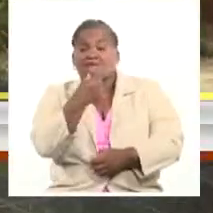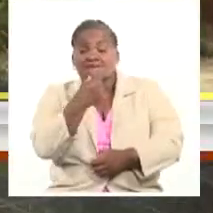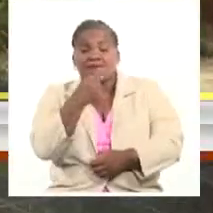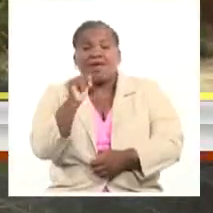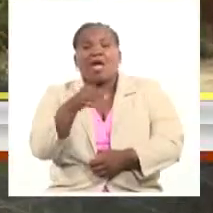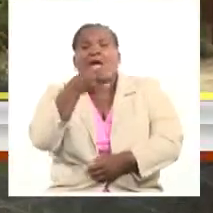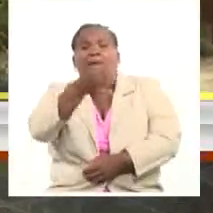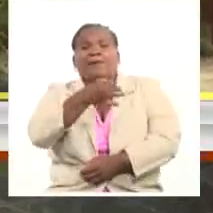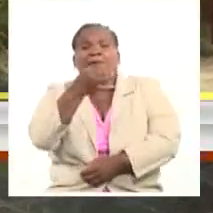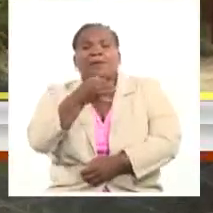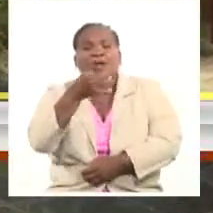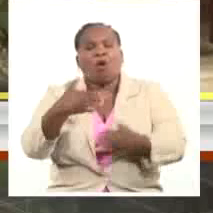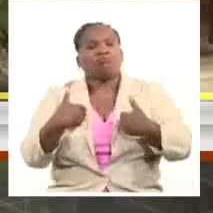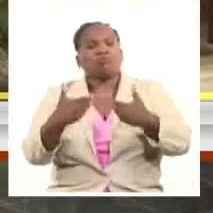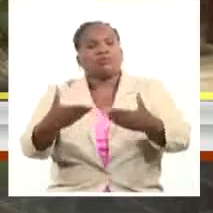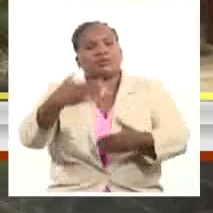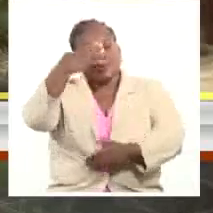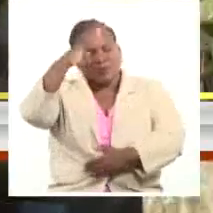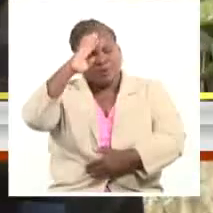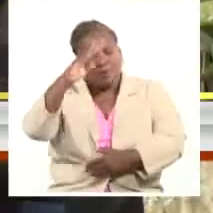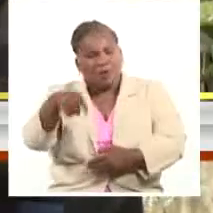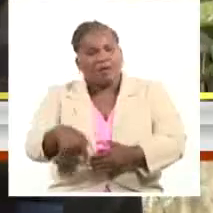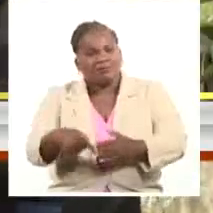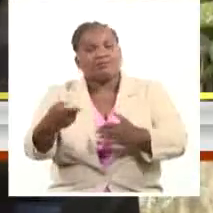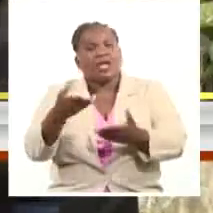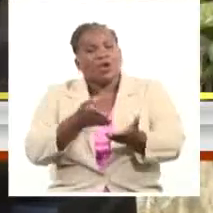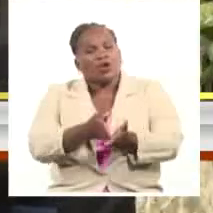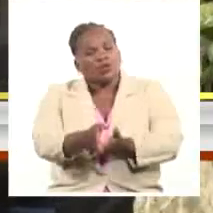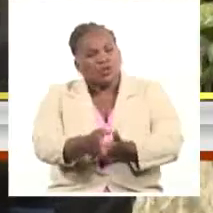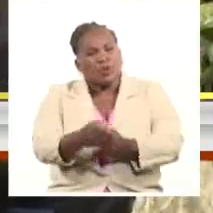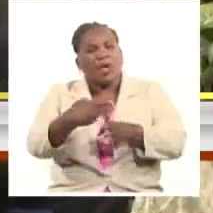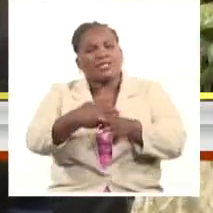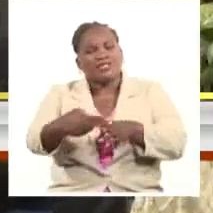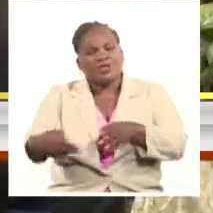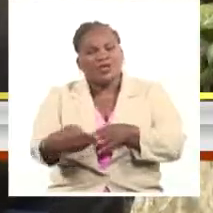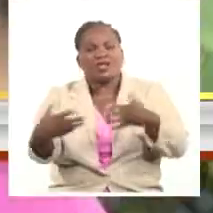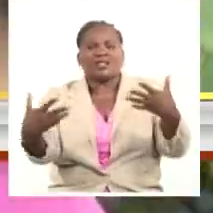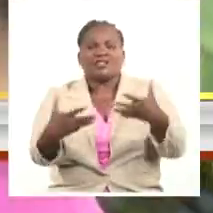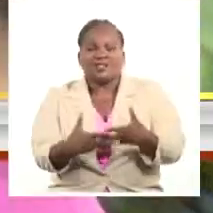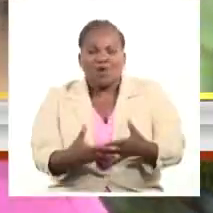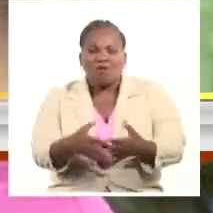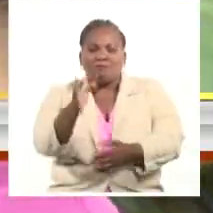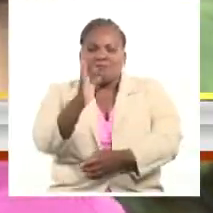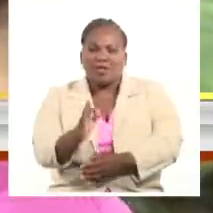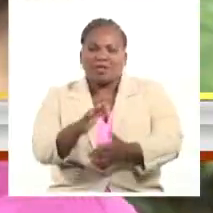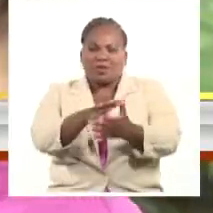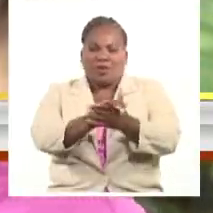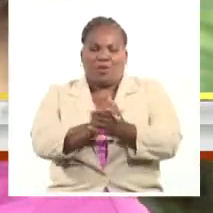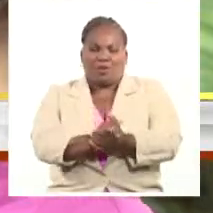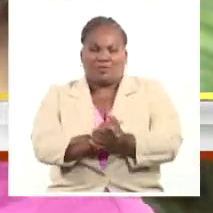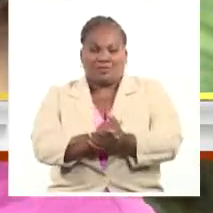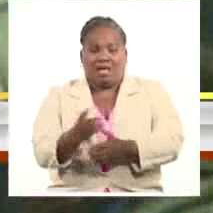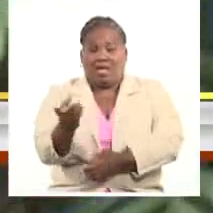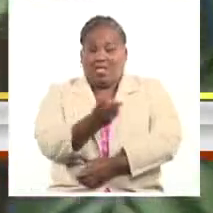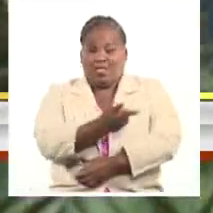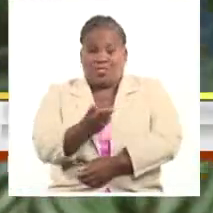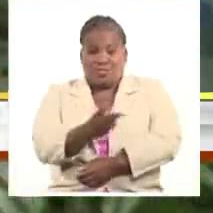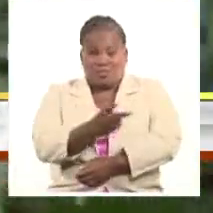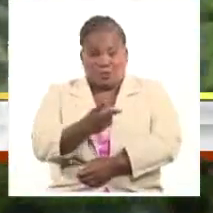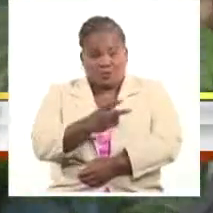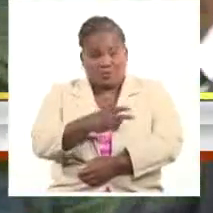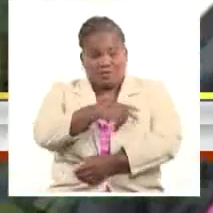la disposición de su gobierno de profundizar las largas e históricas relaciones de respeto y amistad que existen entre los dos países y